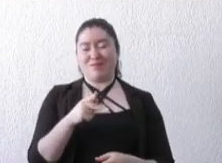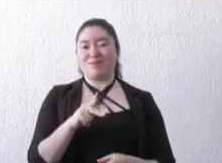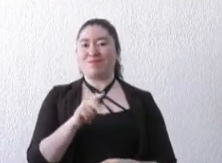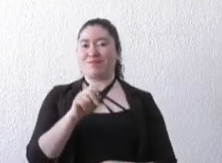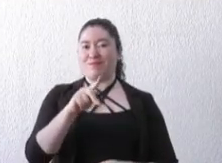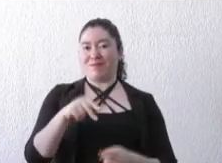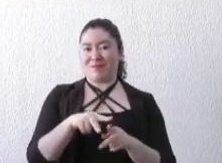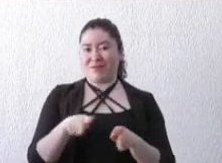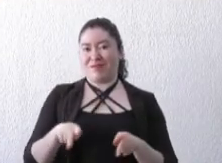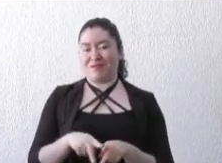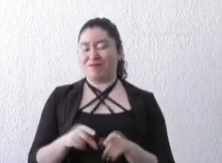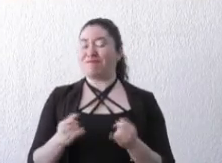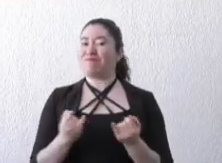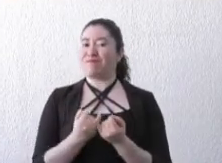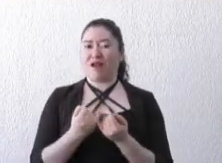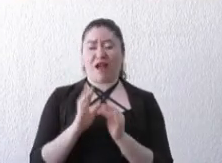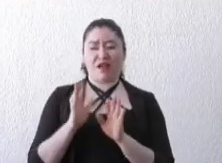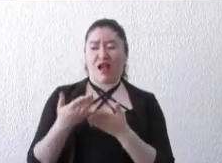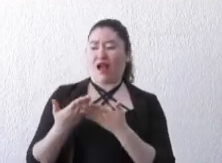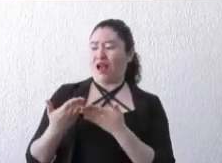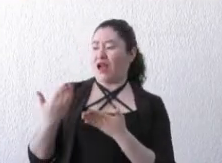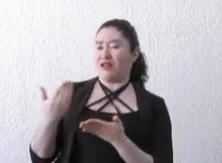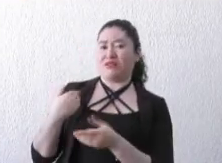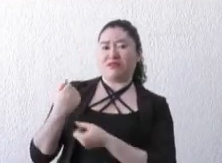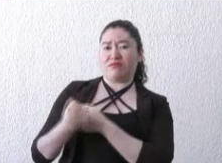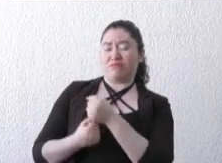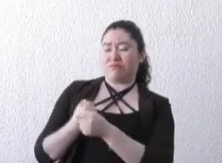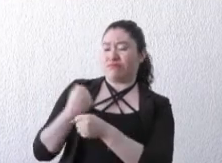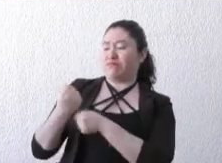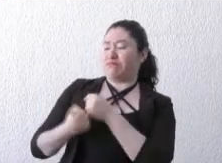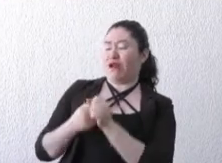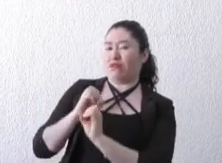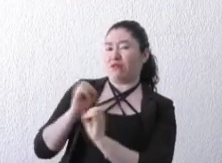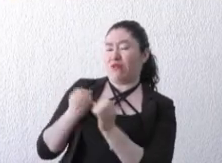saldado una deuda histórica.